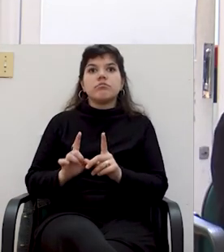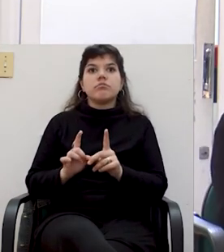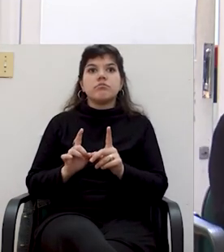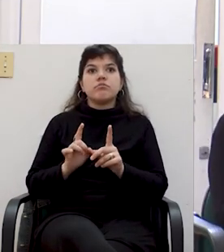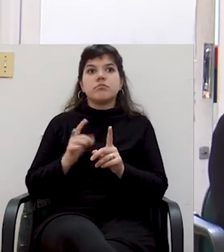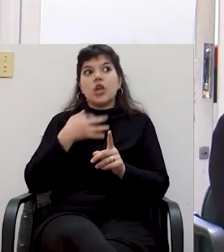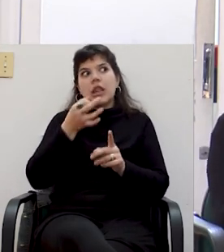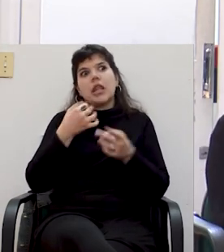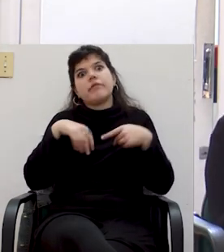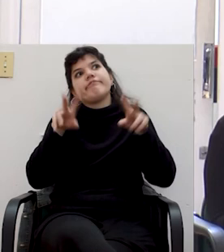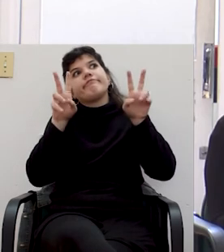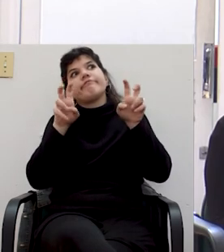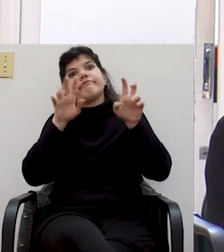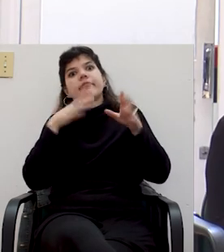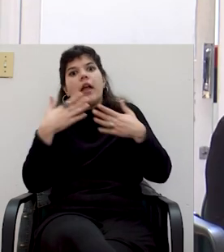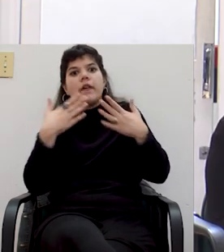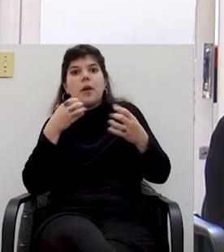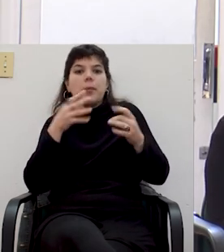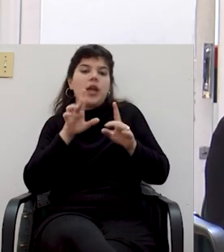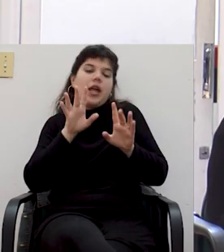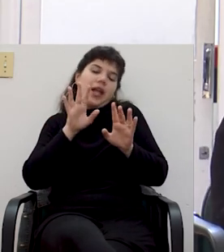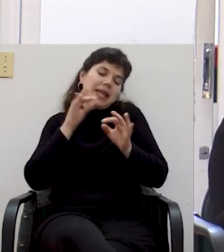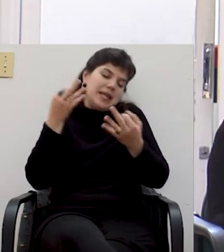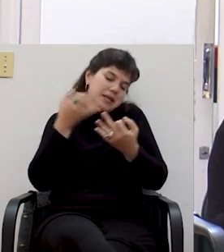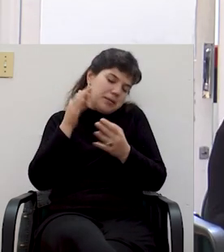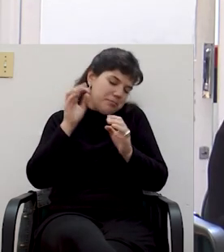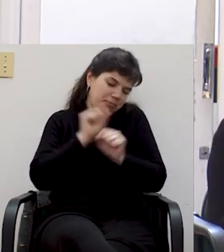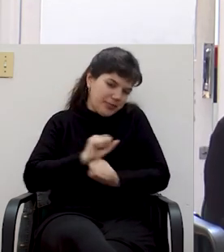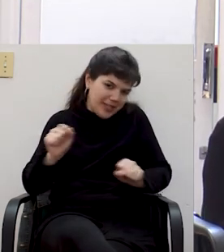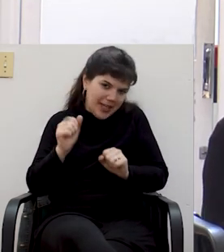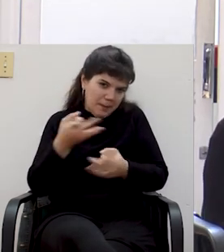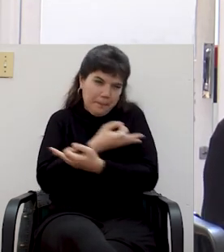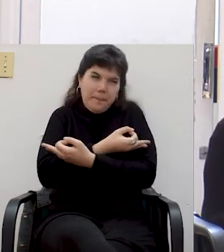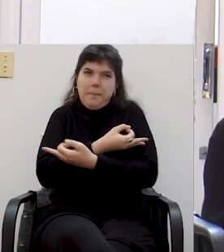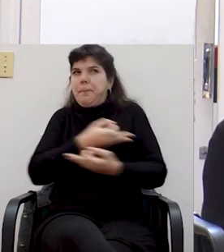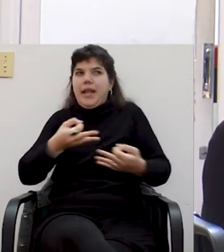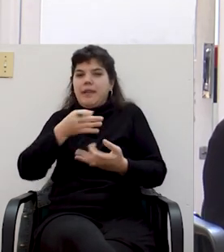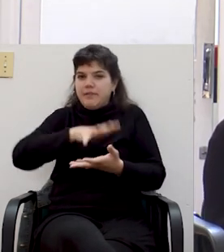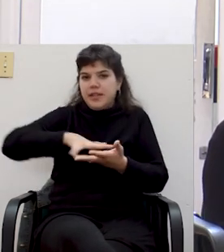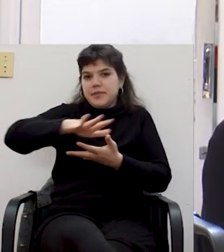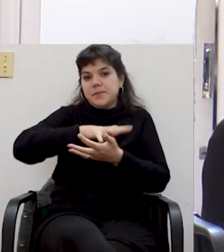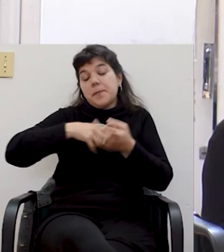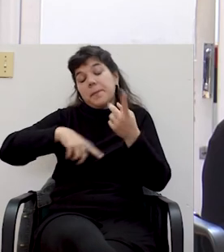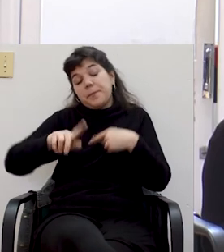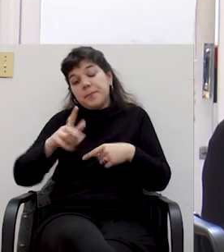supuestamente lo digo porque obviamente nunca va a ser perfecto. Pero también